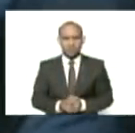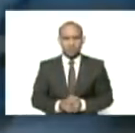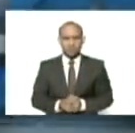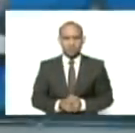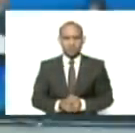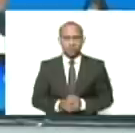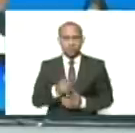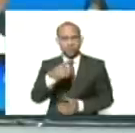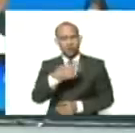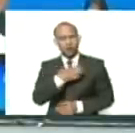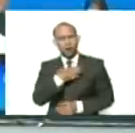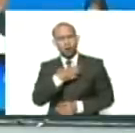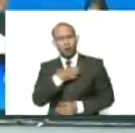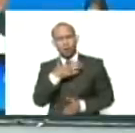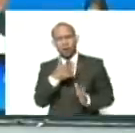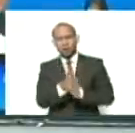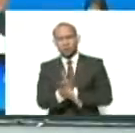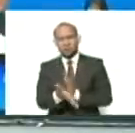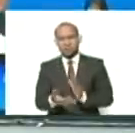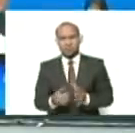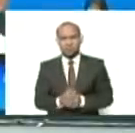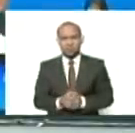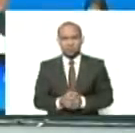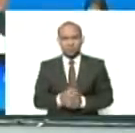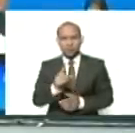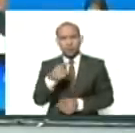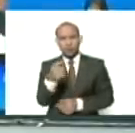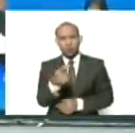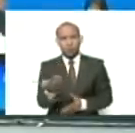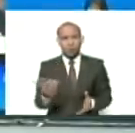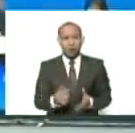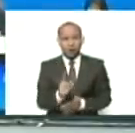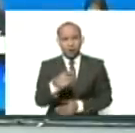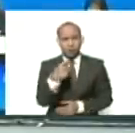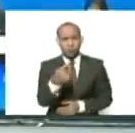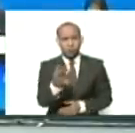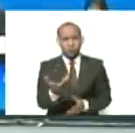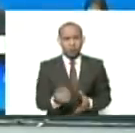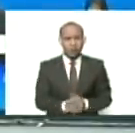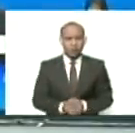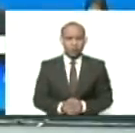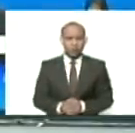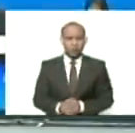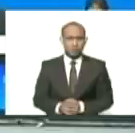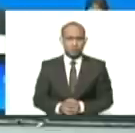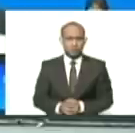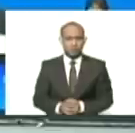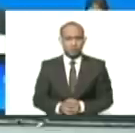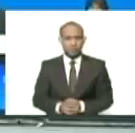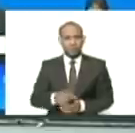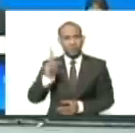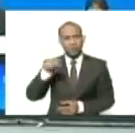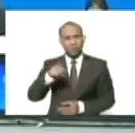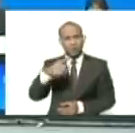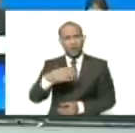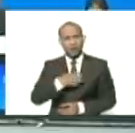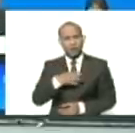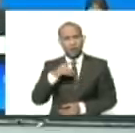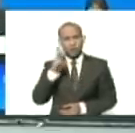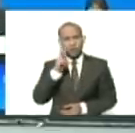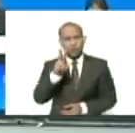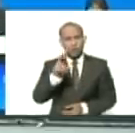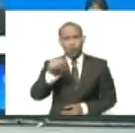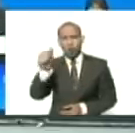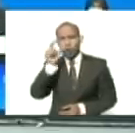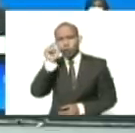Y las novelas, y no pagan royalty. También en esas novelas aparece